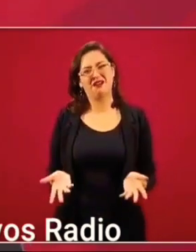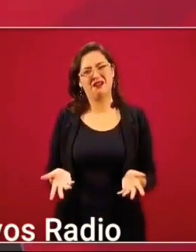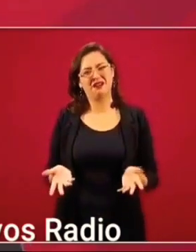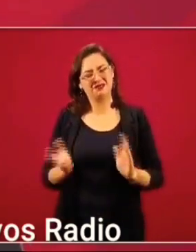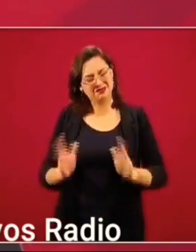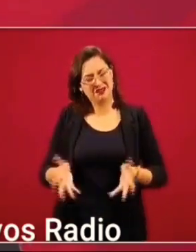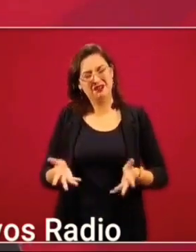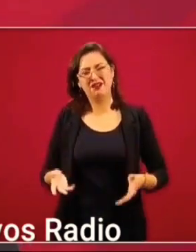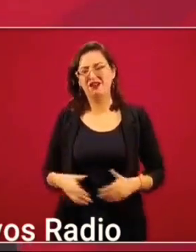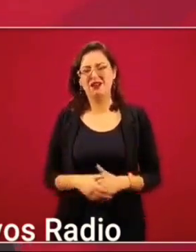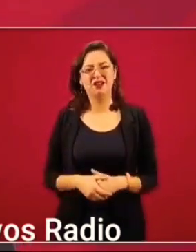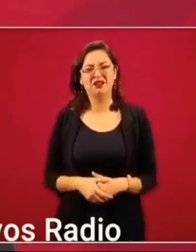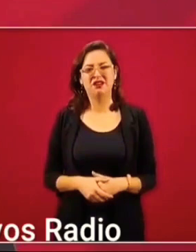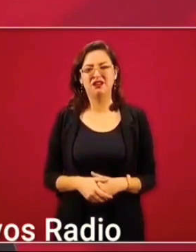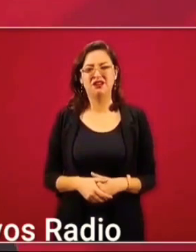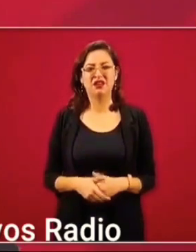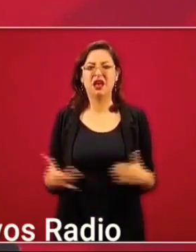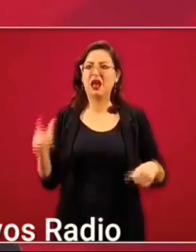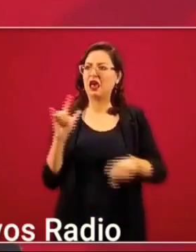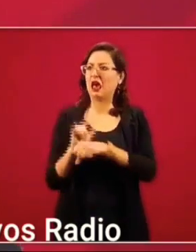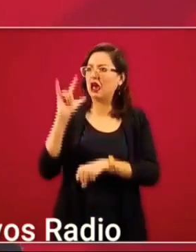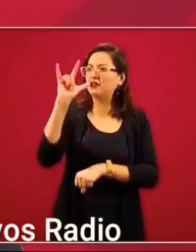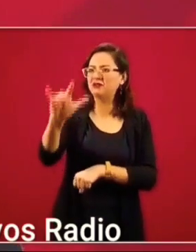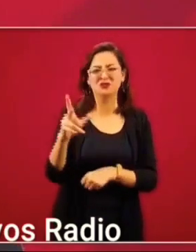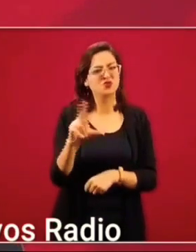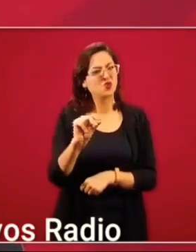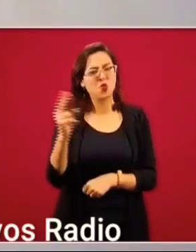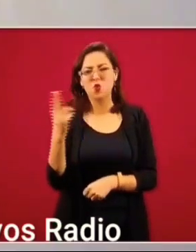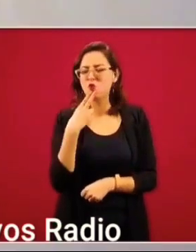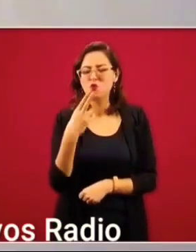si se puede. No usar los aviones,